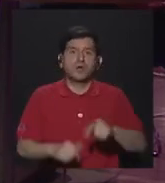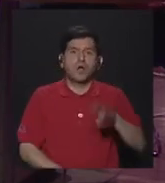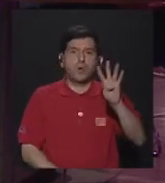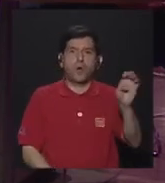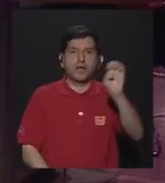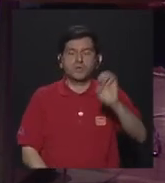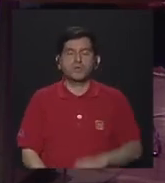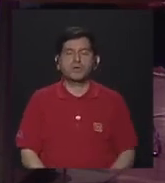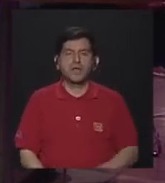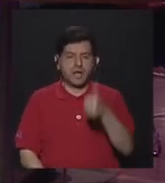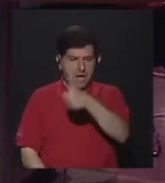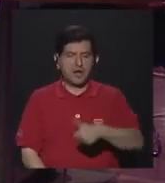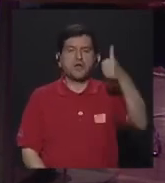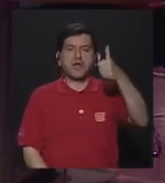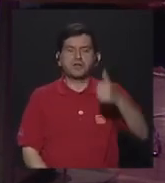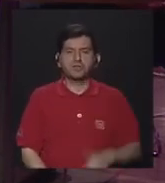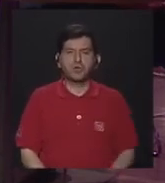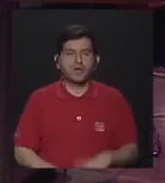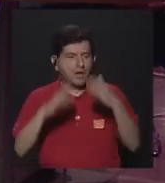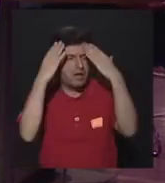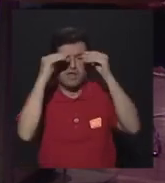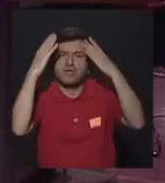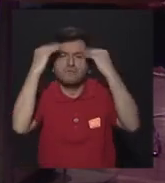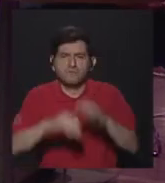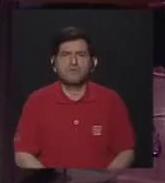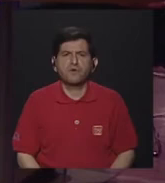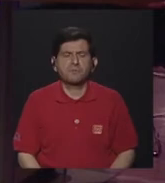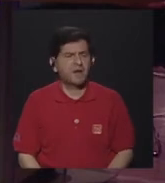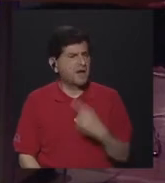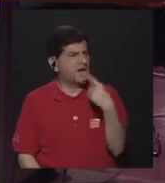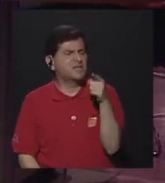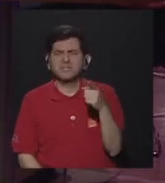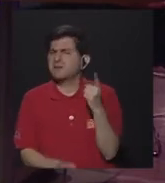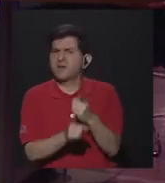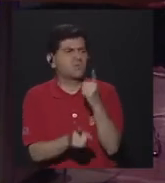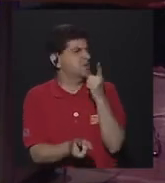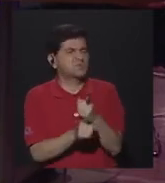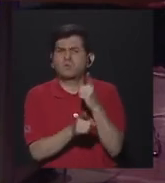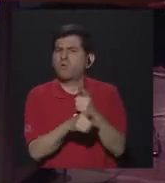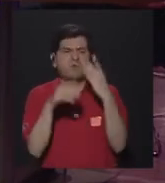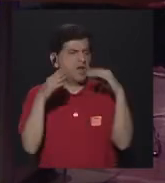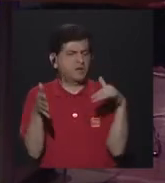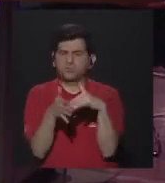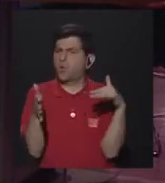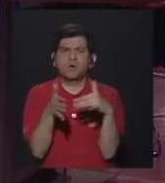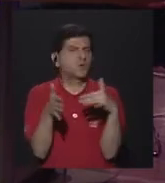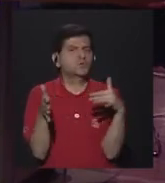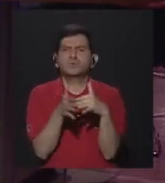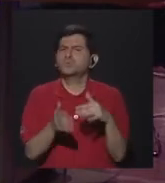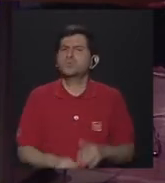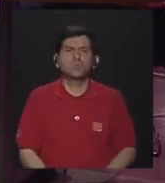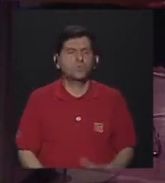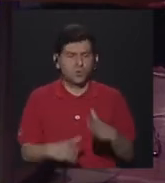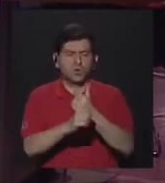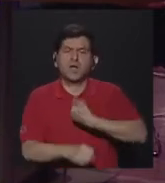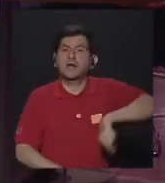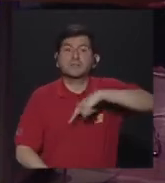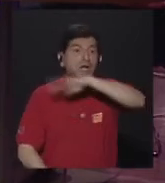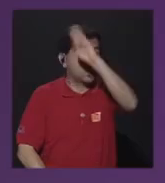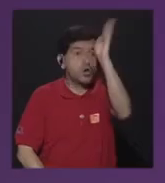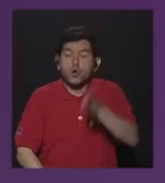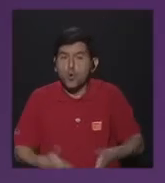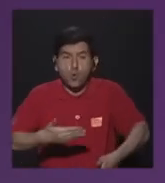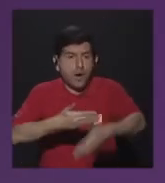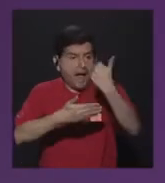saca un comunicado rectoría informa desacreditando completamente el estudio de nosotros nunca